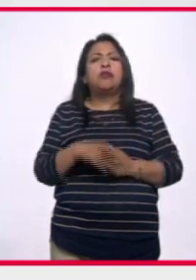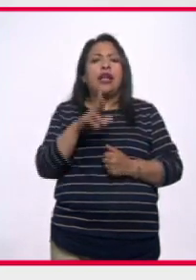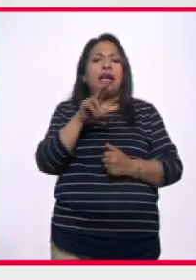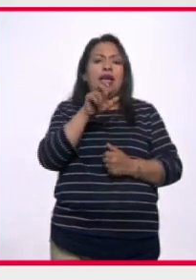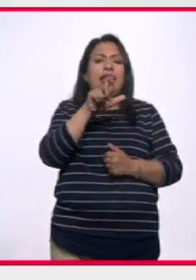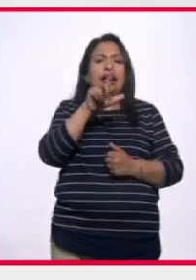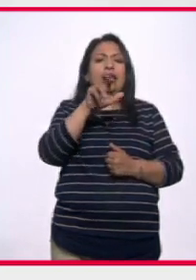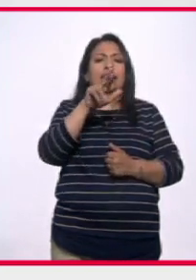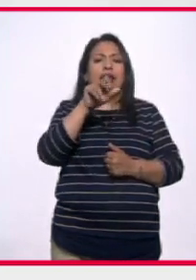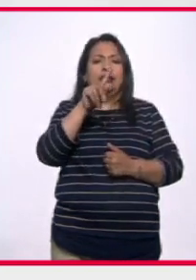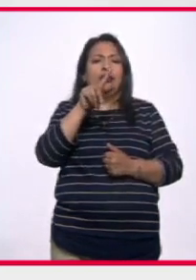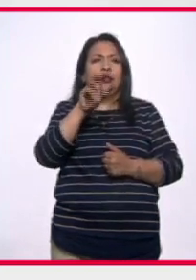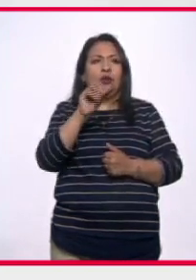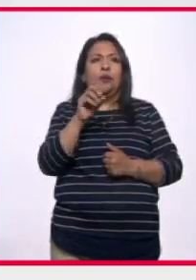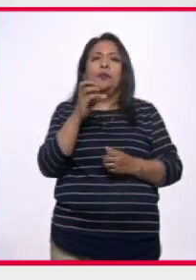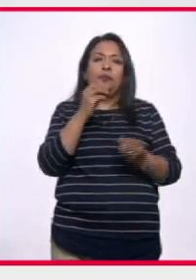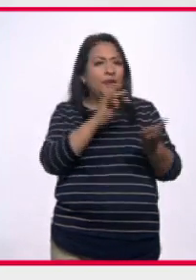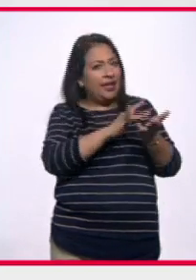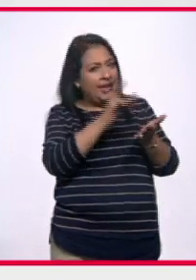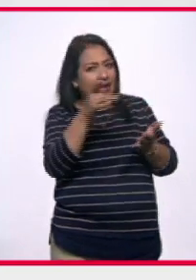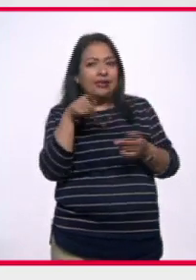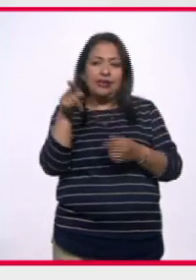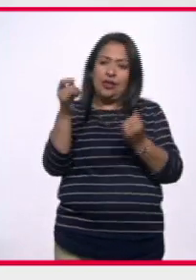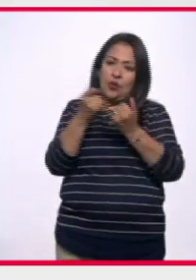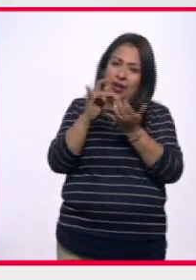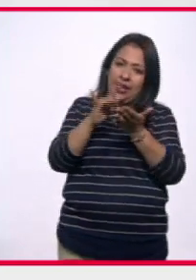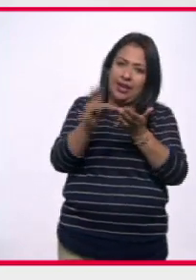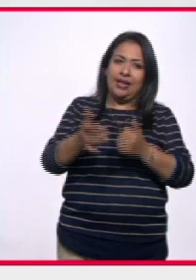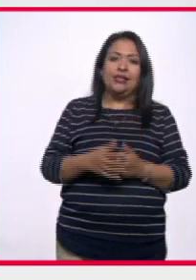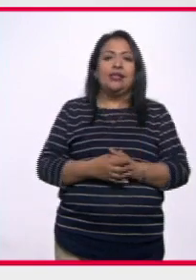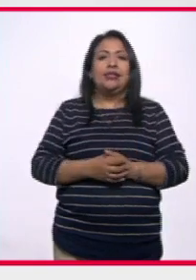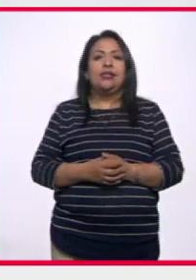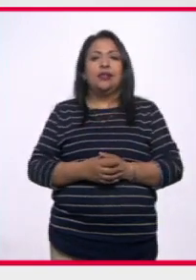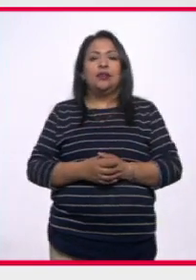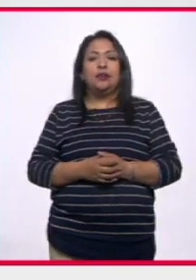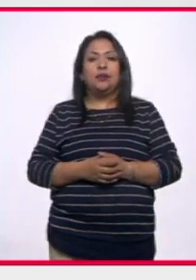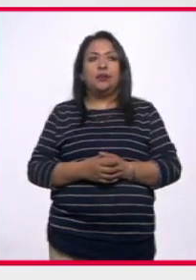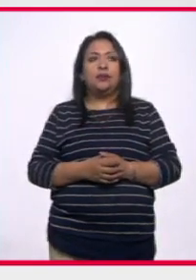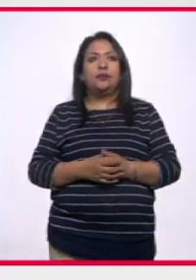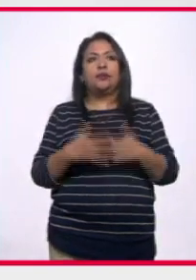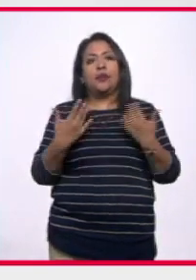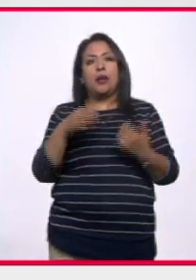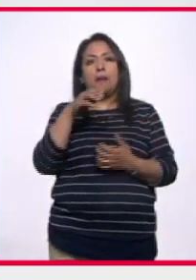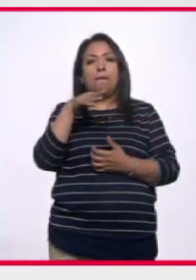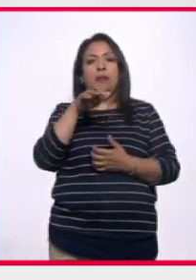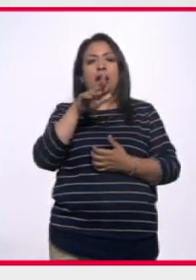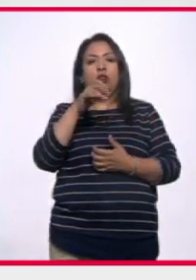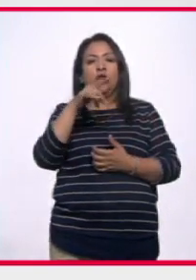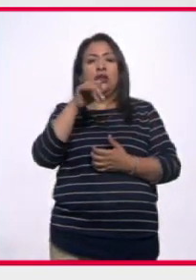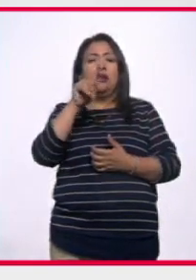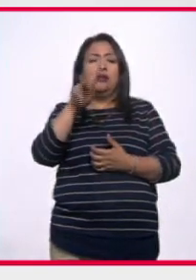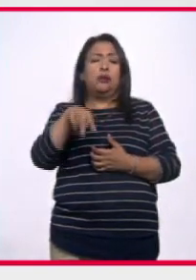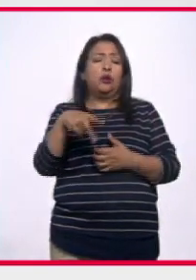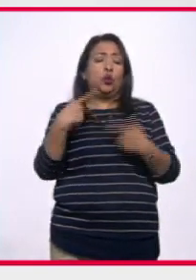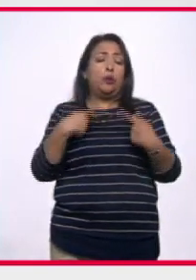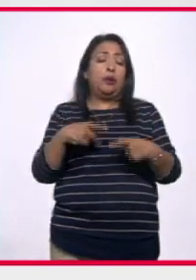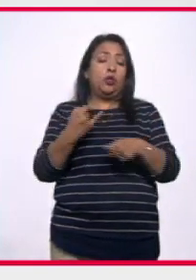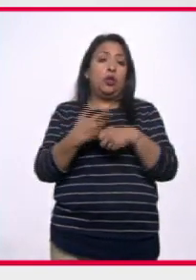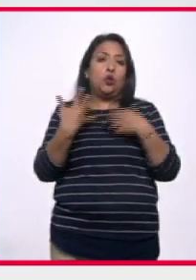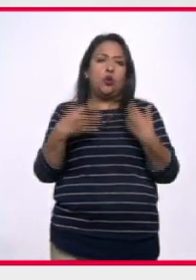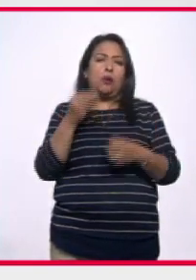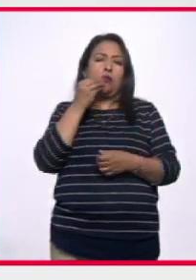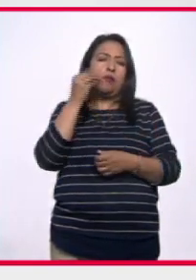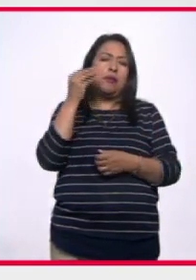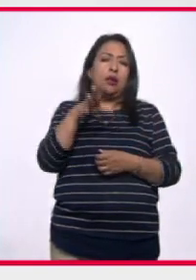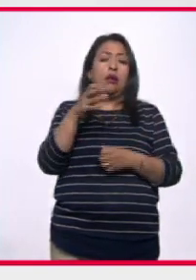rastro largo muchísimas gracias a ti muchas gracias margo glanz gran personaje un beso enorme y